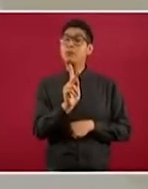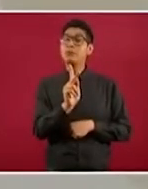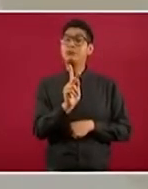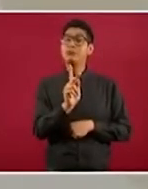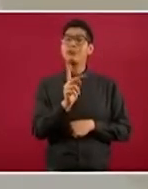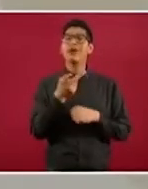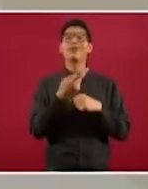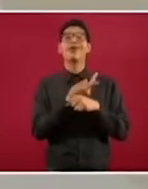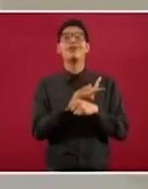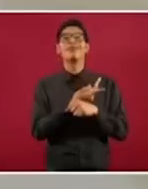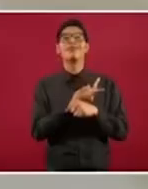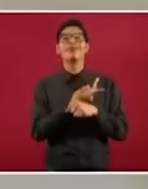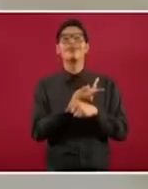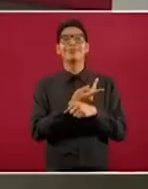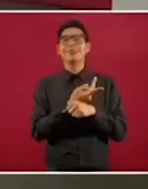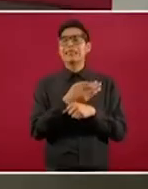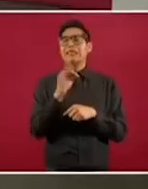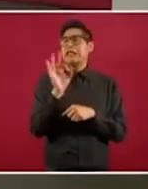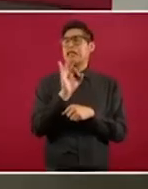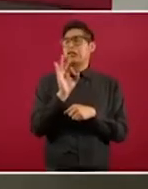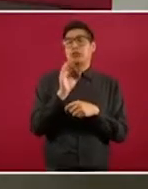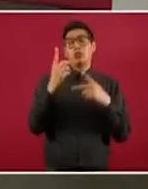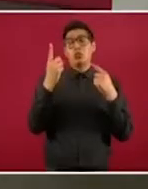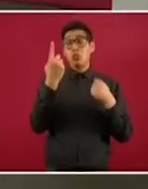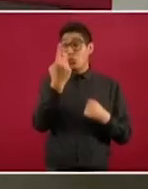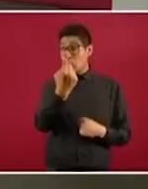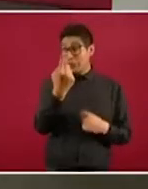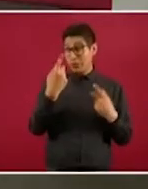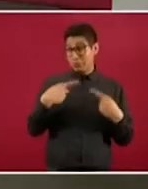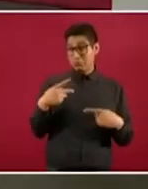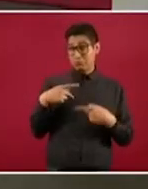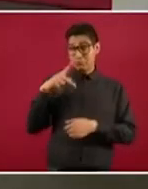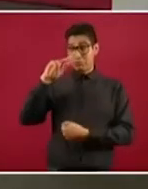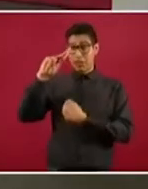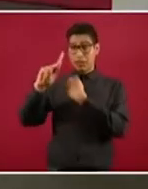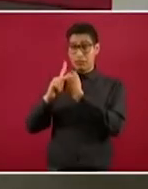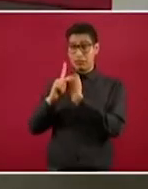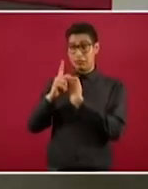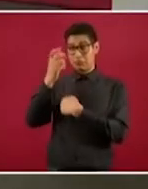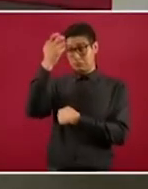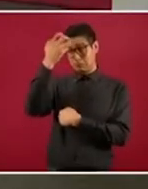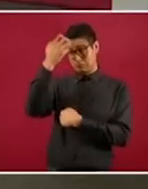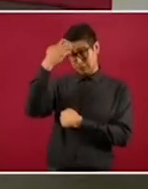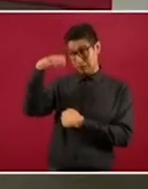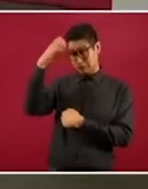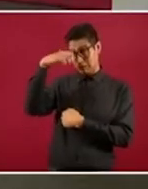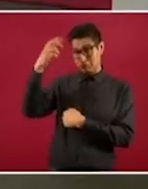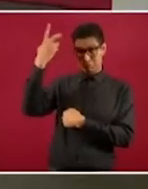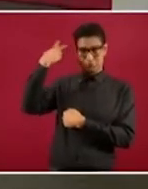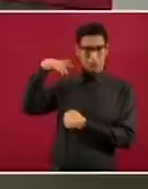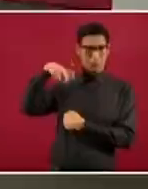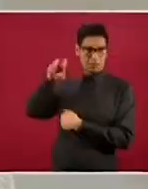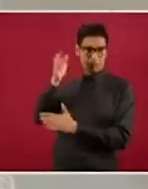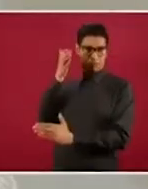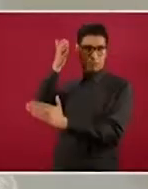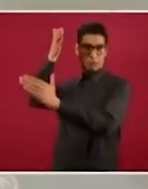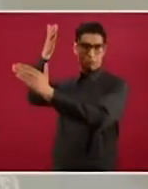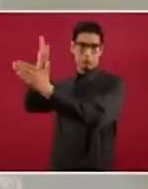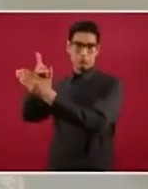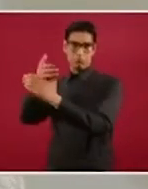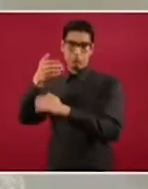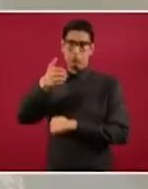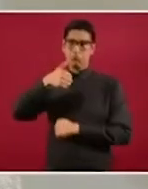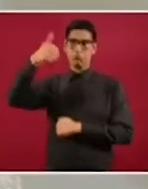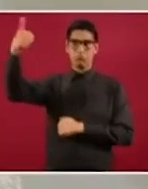un vínculo con alguien que haya viajado al extranjero. Los focos principales ahorita están en las